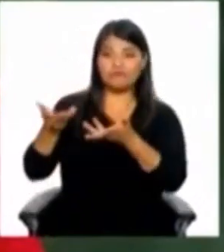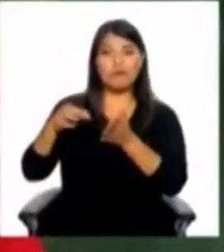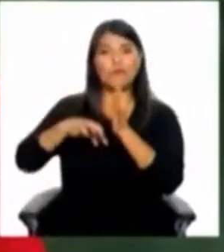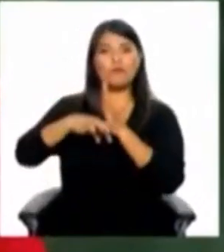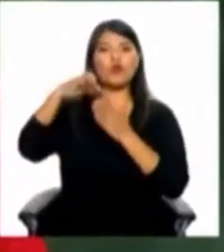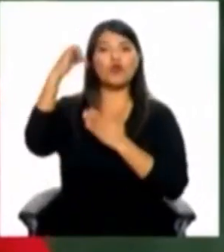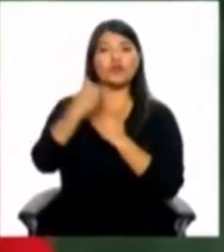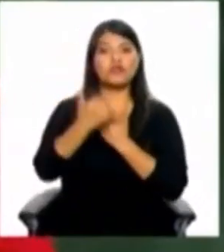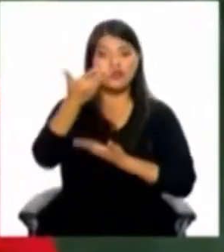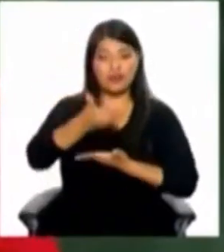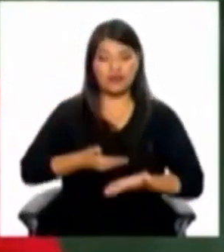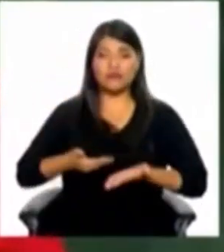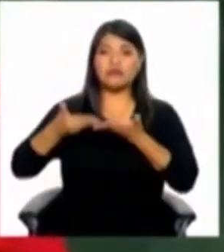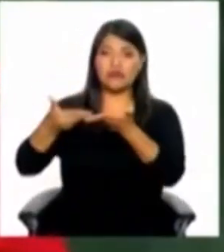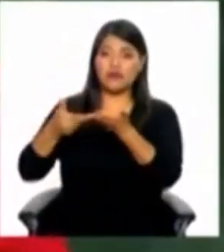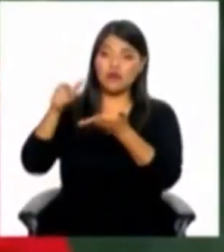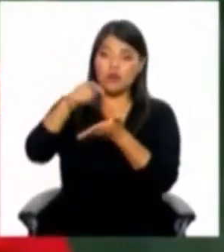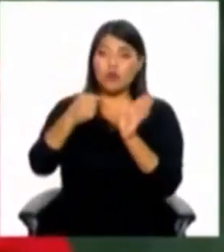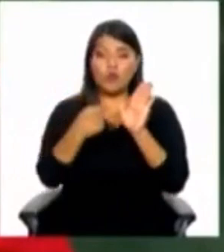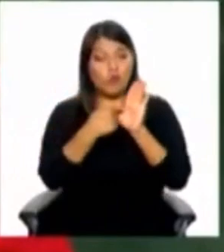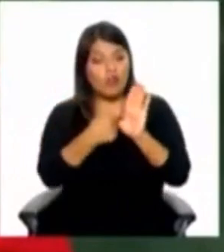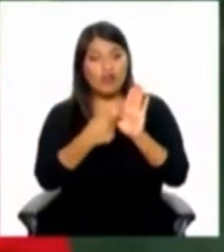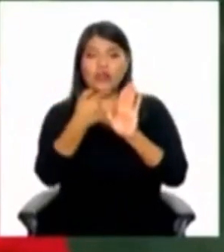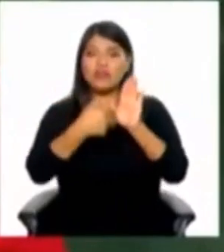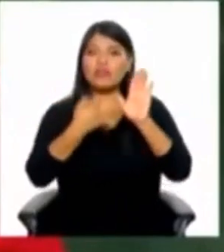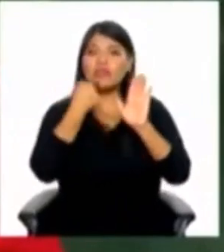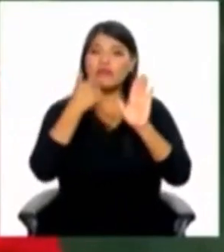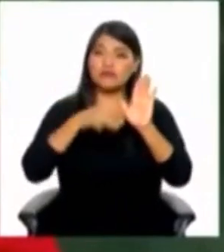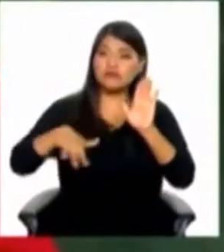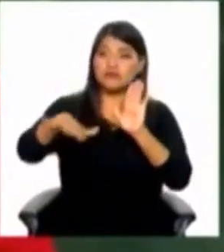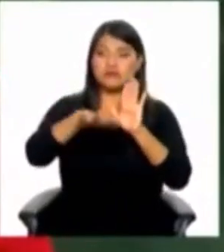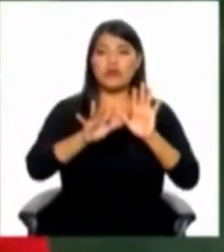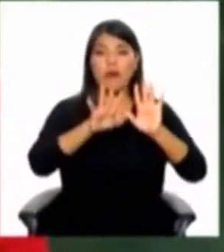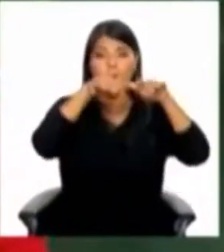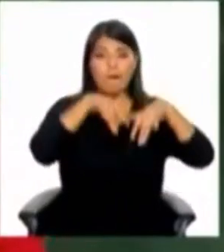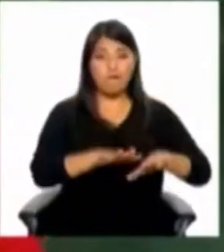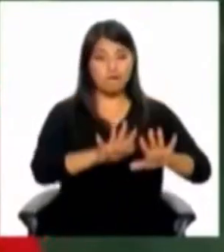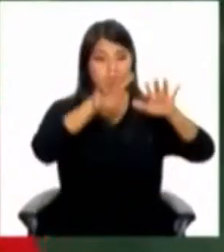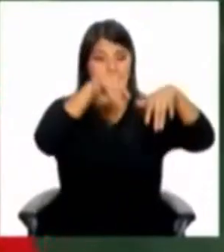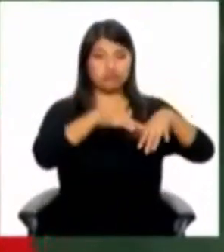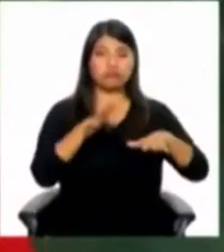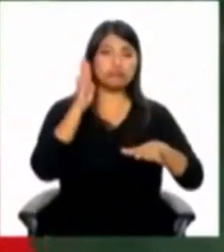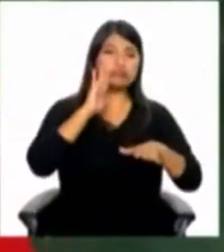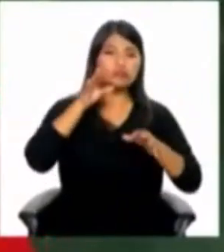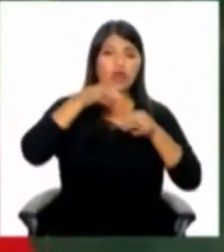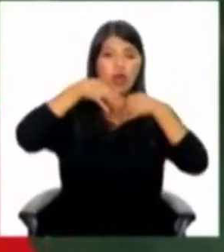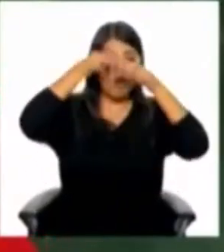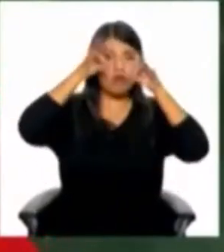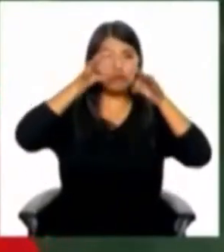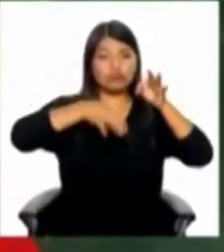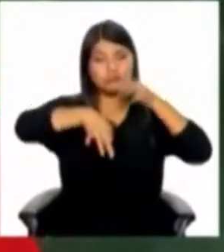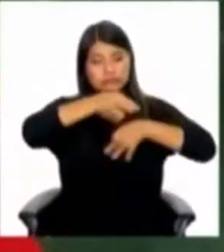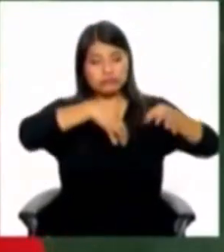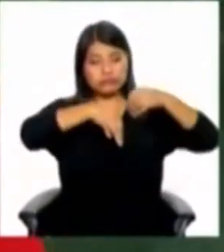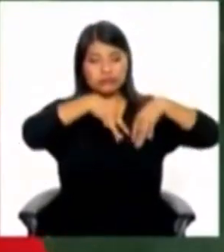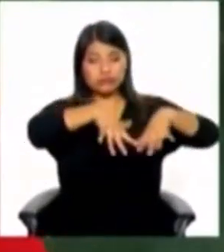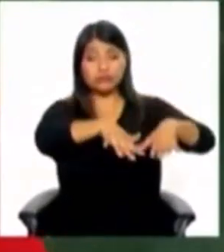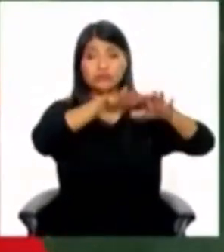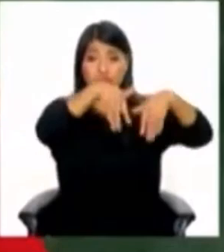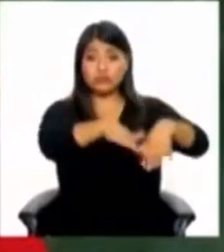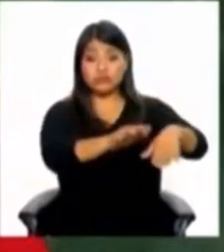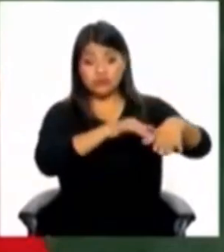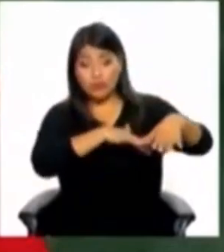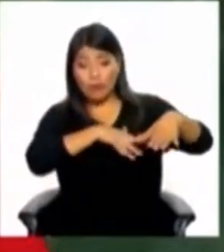de convenio destinado a proteger al medio marino contra la contaminación por plásticos. En